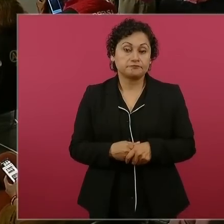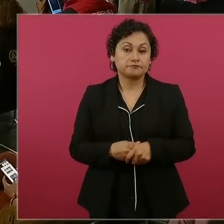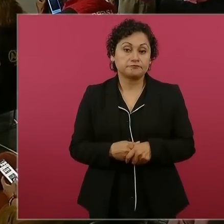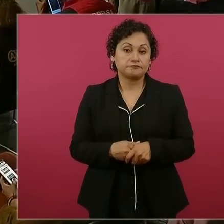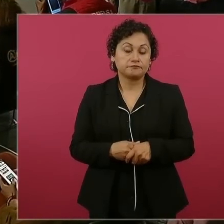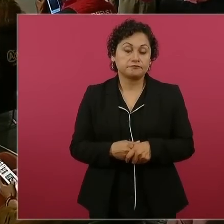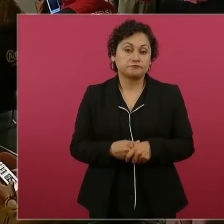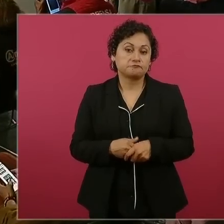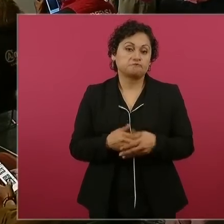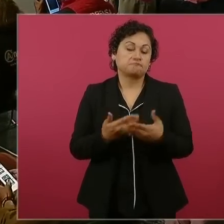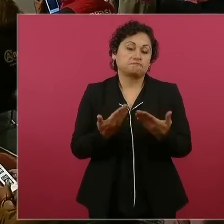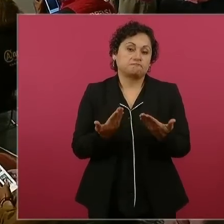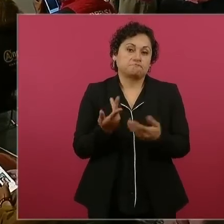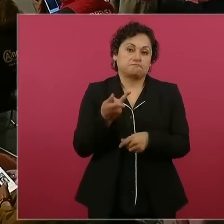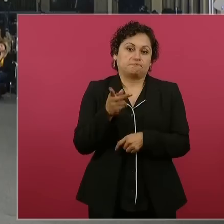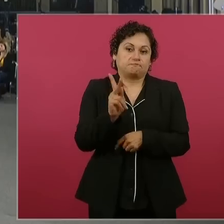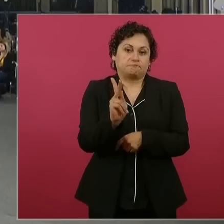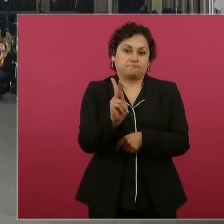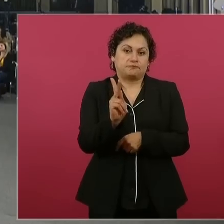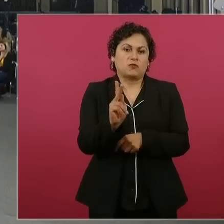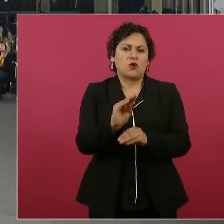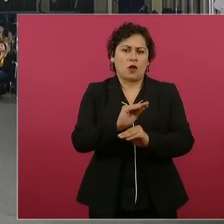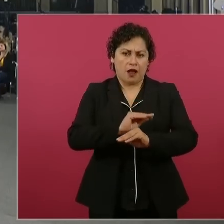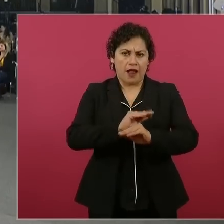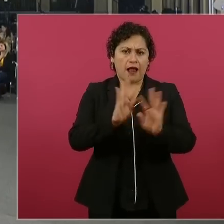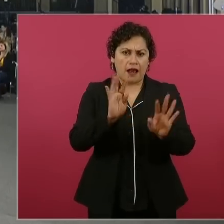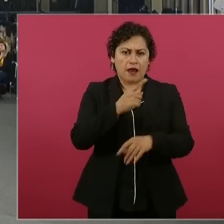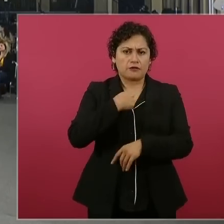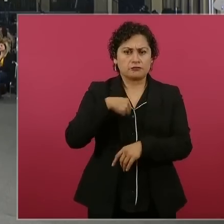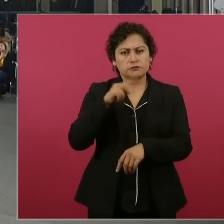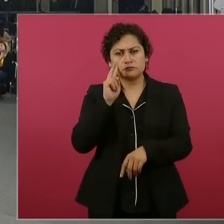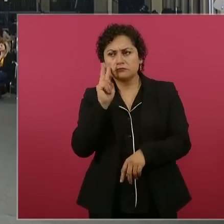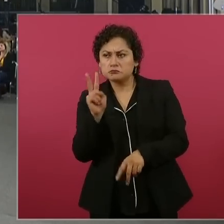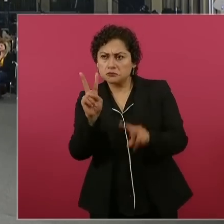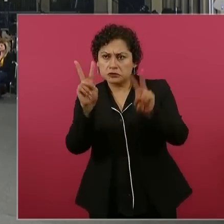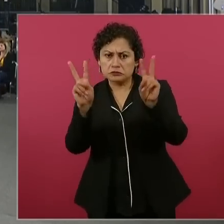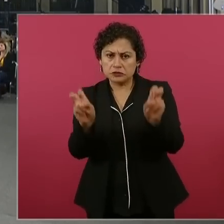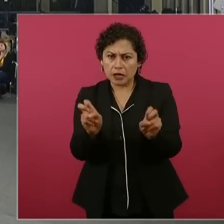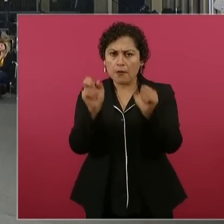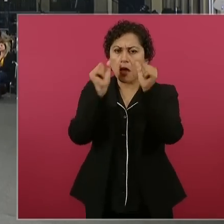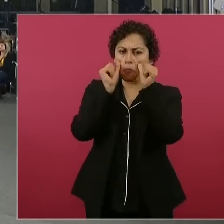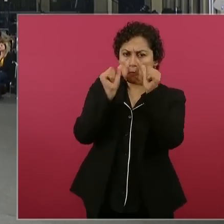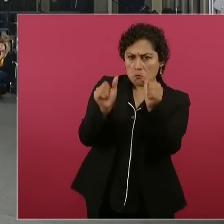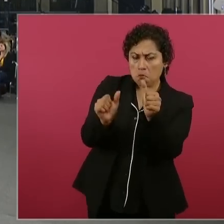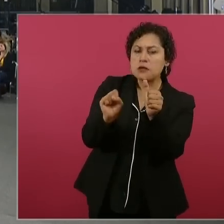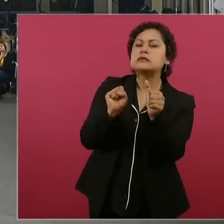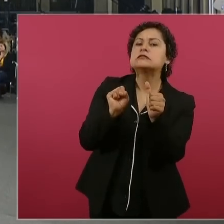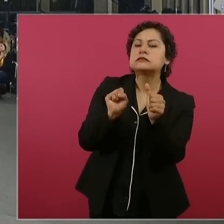Y claro que nos preocupa, ¿no? Pero no solo nos preocupa, nos ocupa